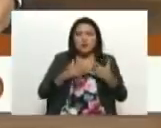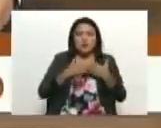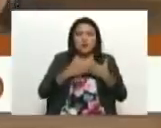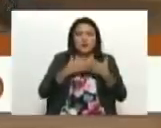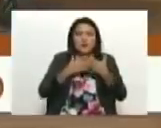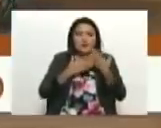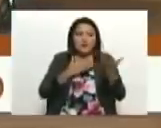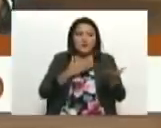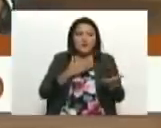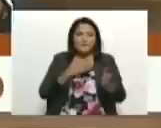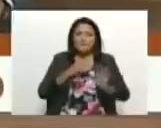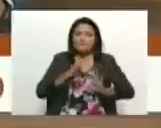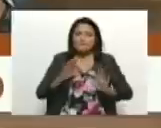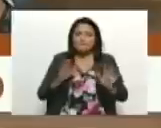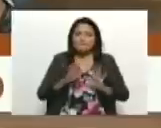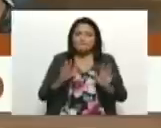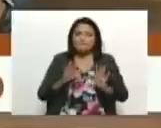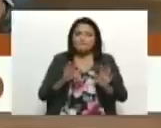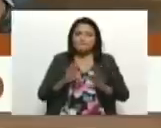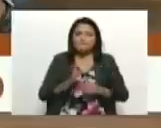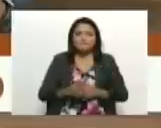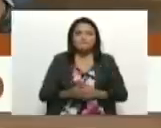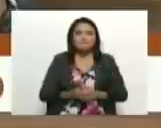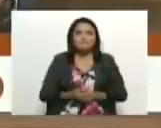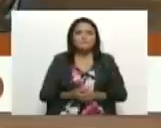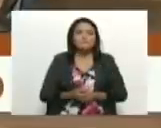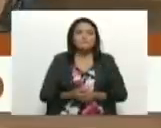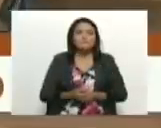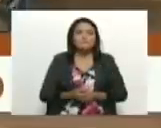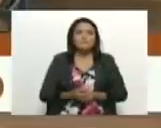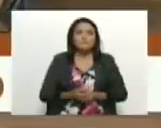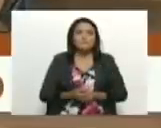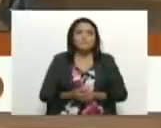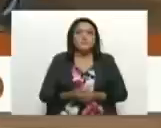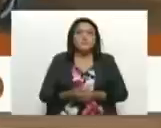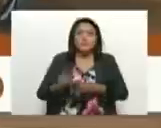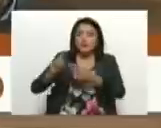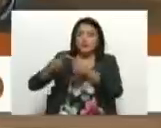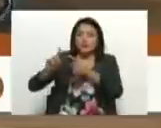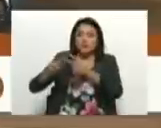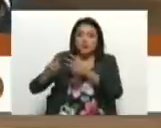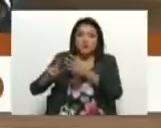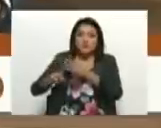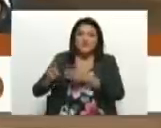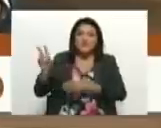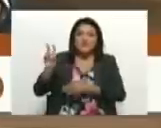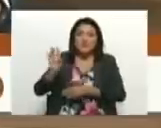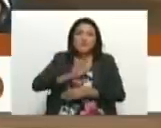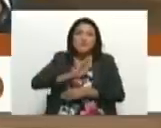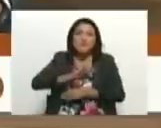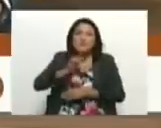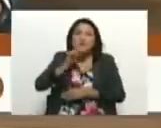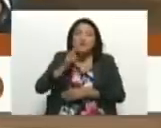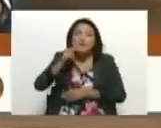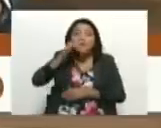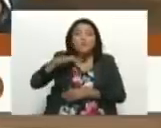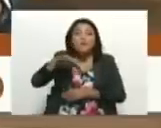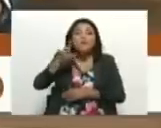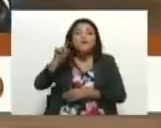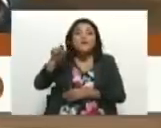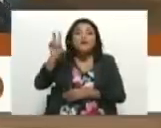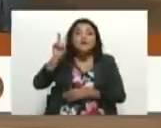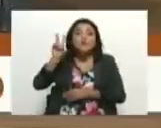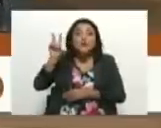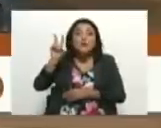un botín de guerra, el Estado no es un botín de guerra. Los bienes del Estado le pertenecen es a nuestro pueblo,